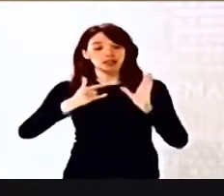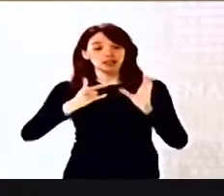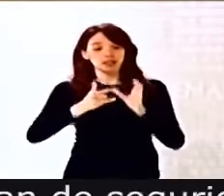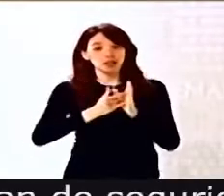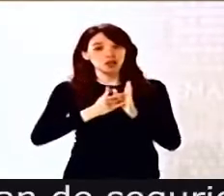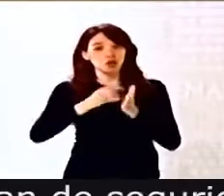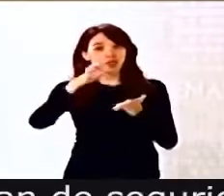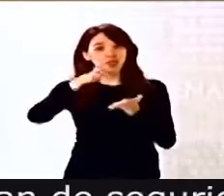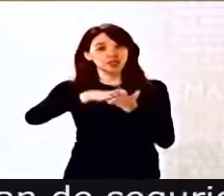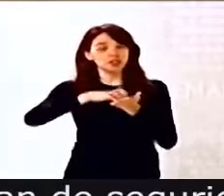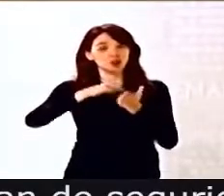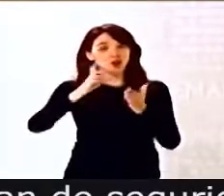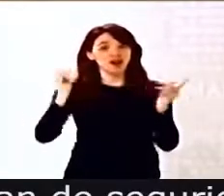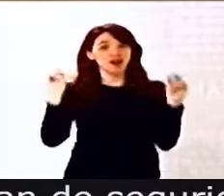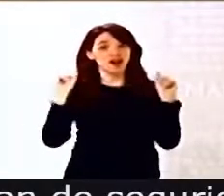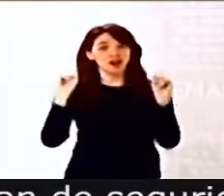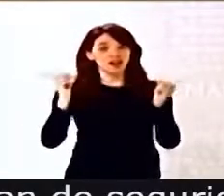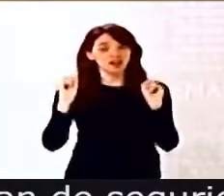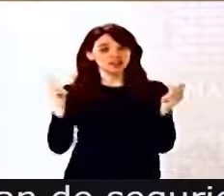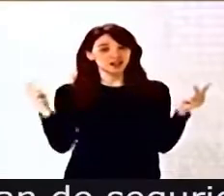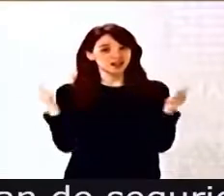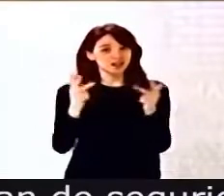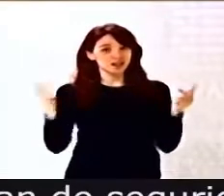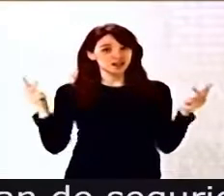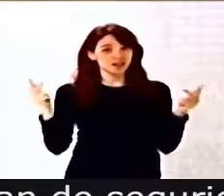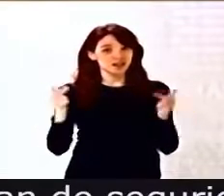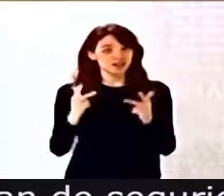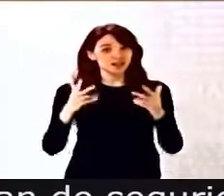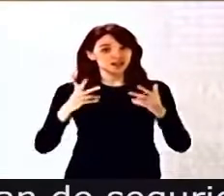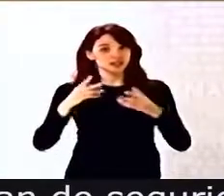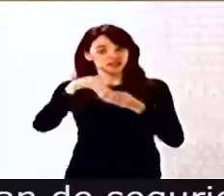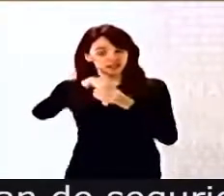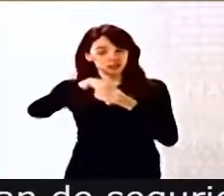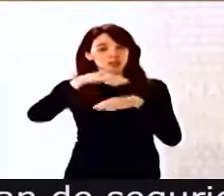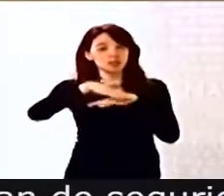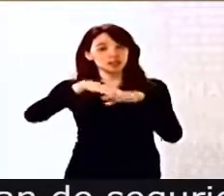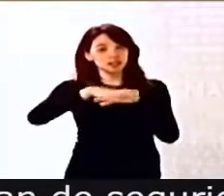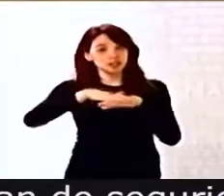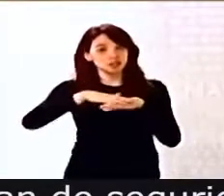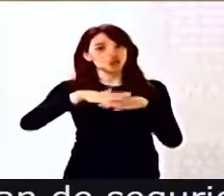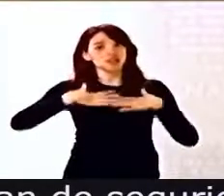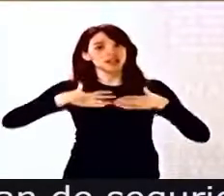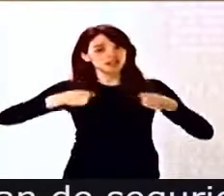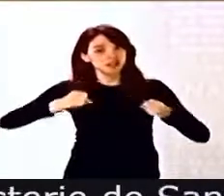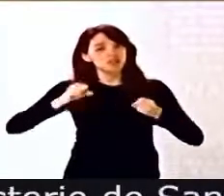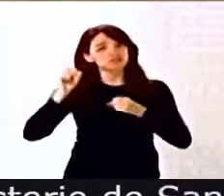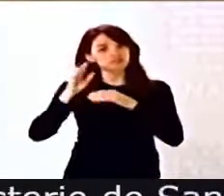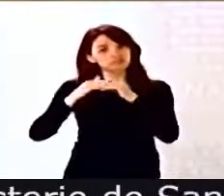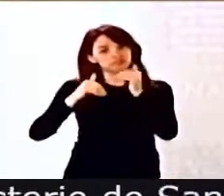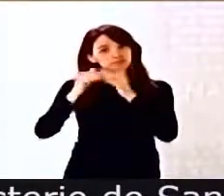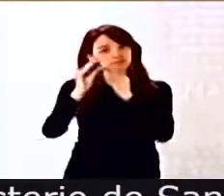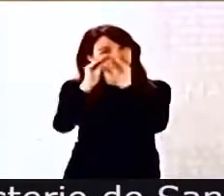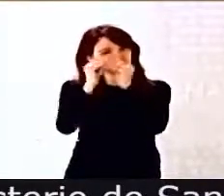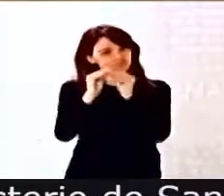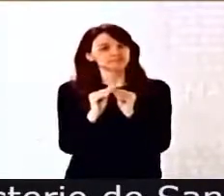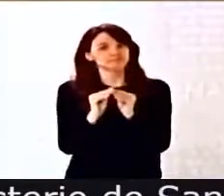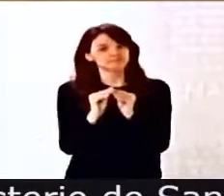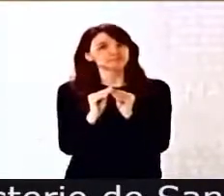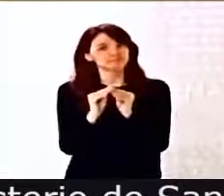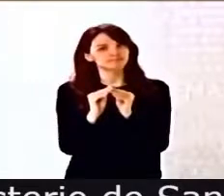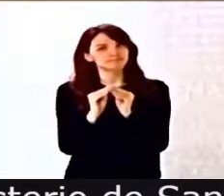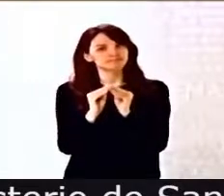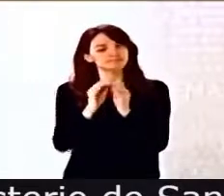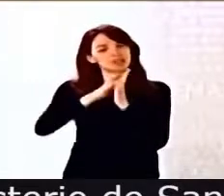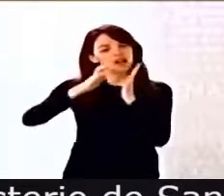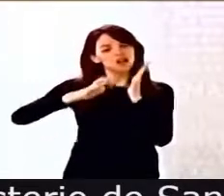y Emergencias Sanitarias del Ministerio de Sanidad, el hecho de que hayan sido técnicos los que han evaluado